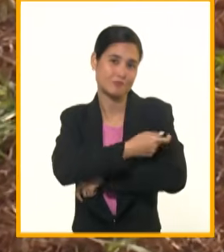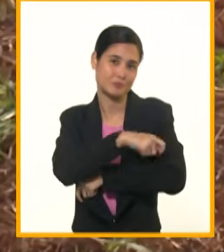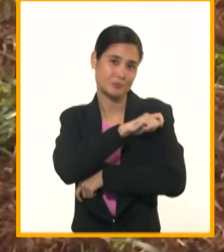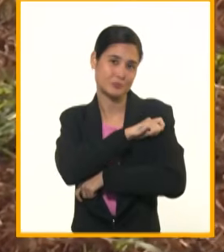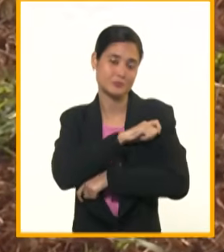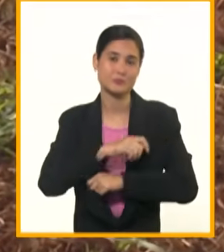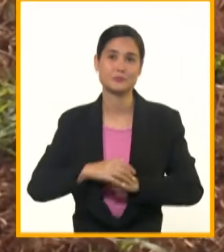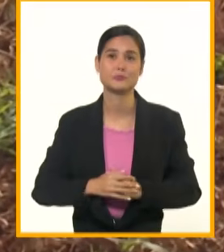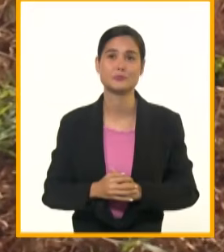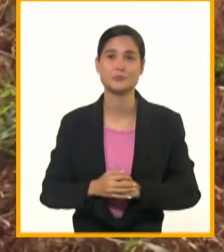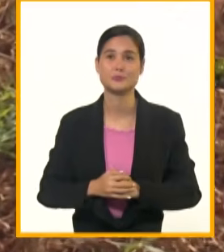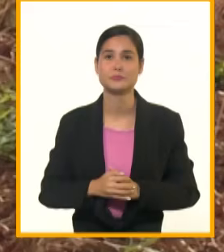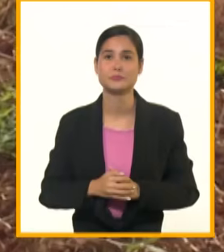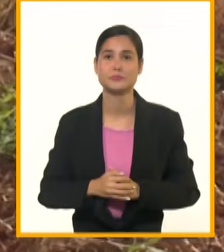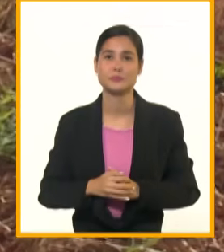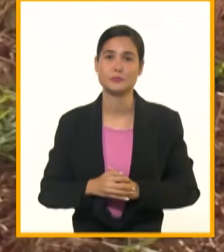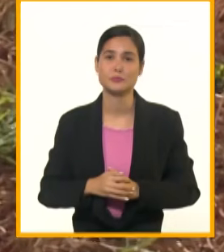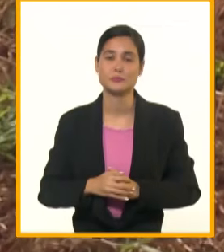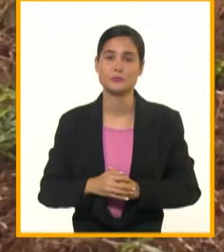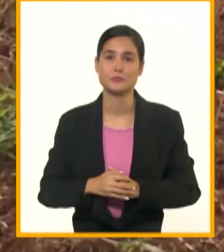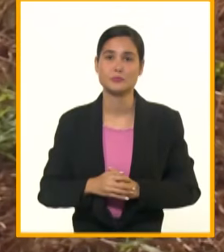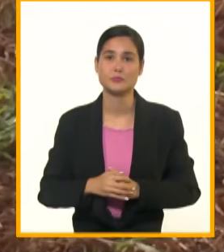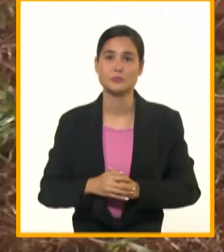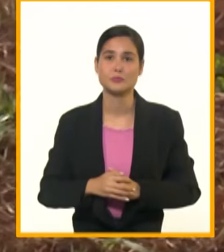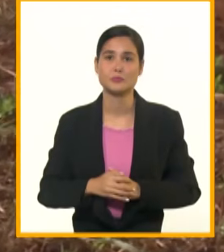Yaremi Madero para la Mesa Redonda.